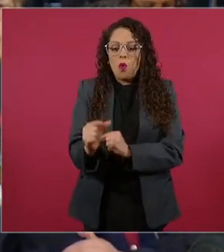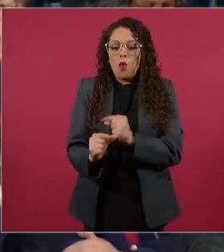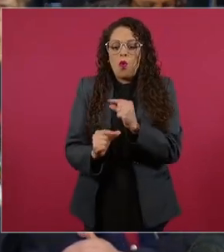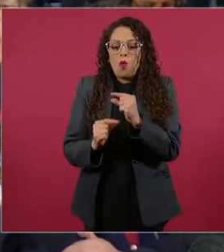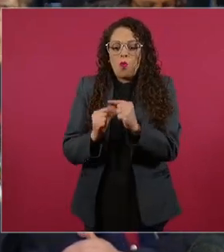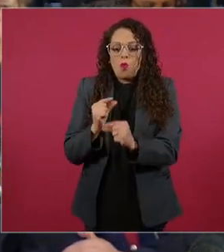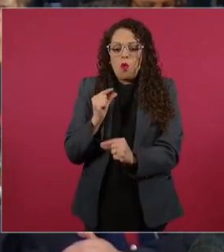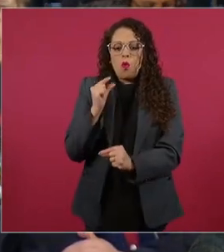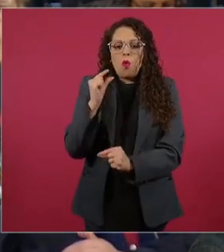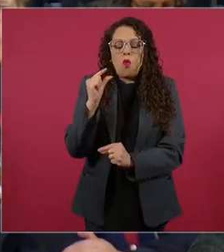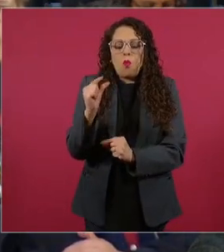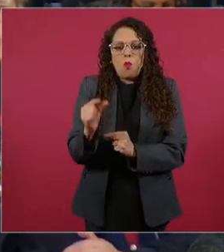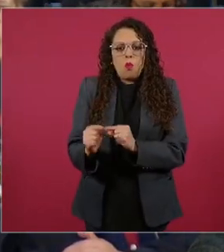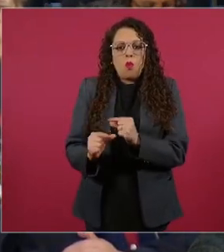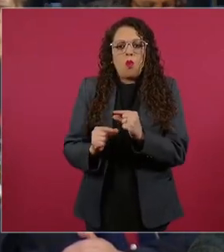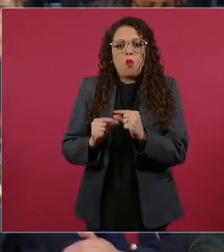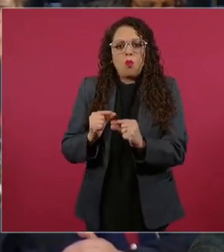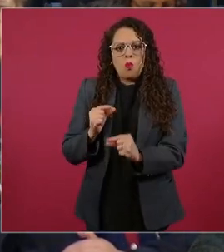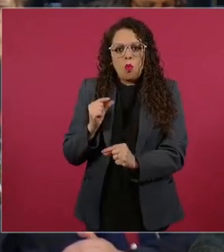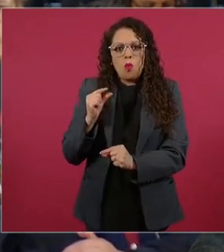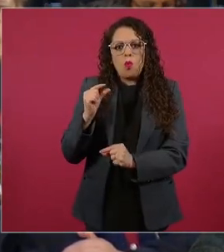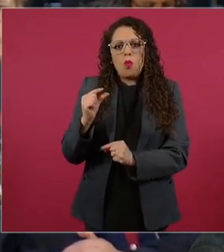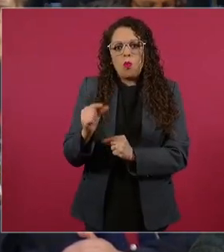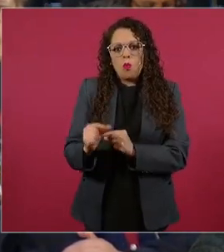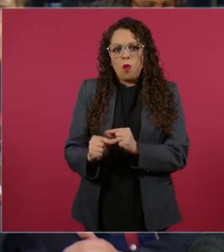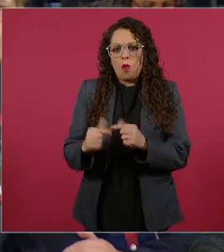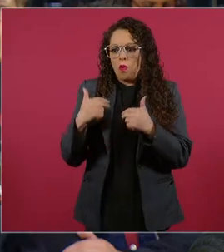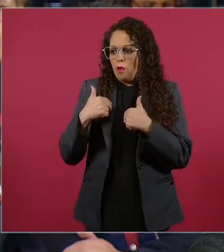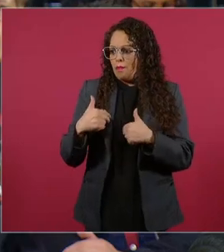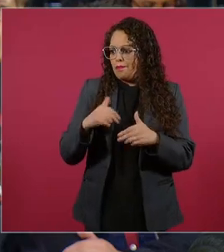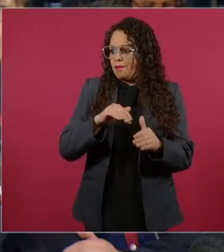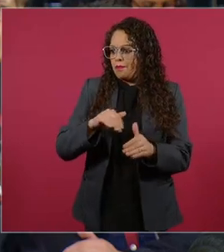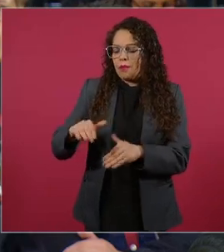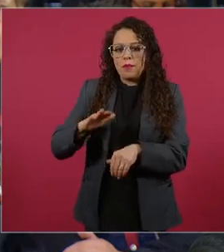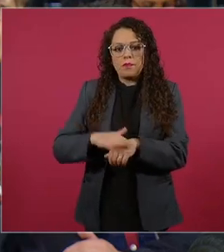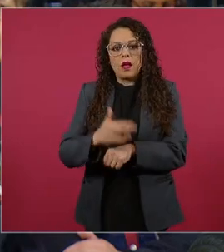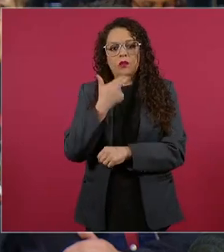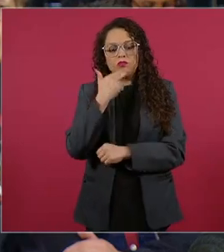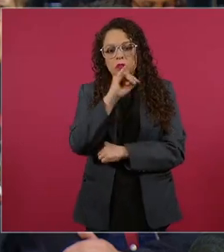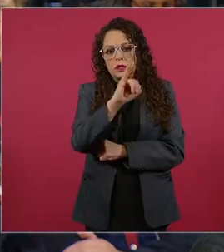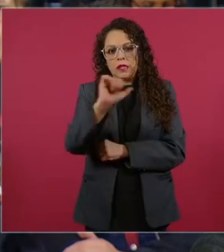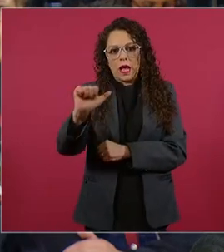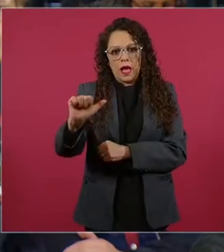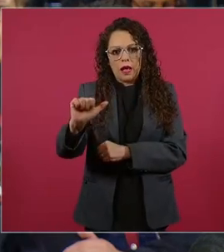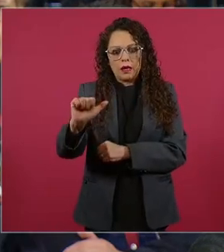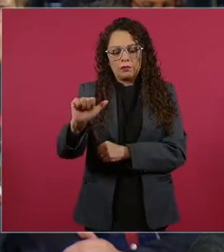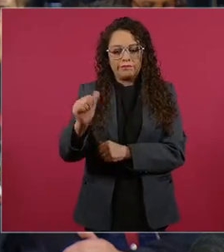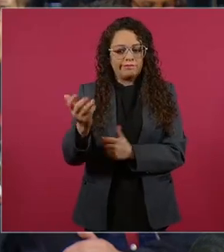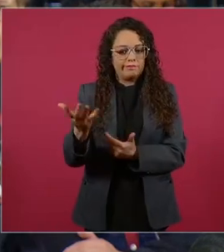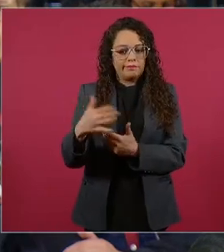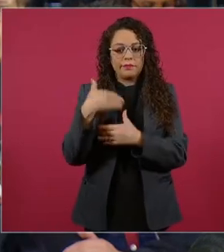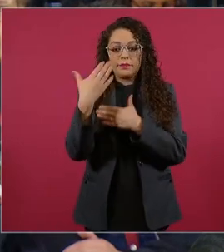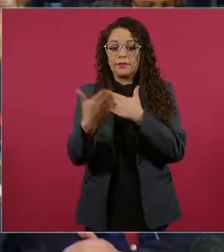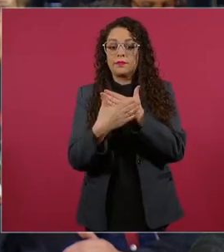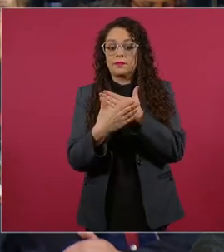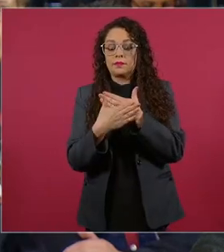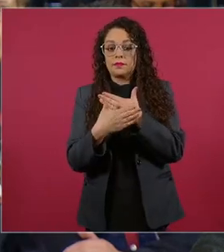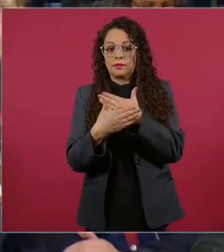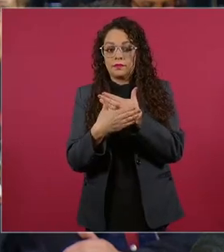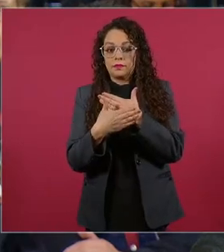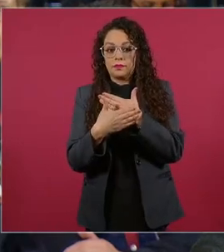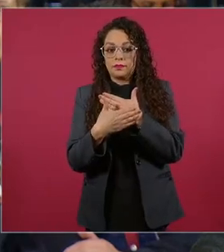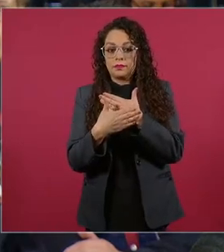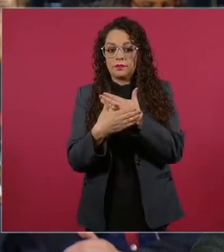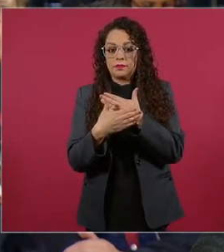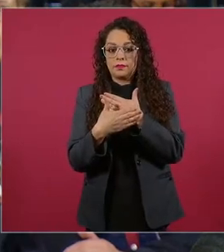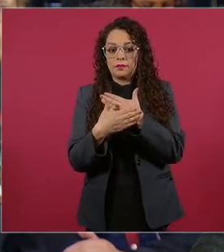estado siendo desplazados por la inteligencia artificial. Ellos próximamente realizarán